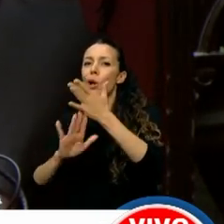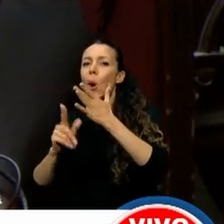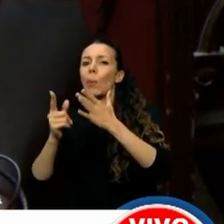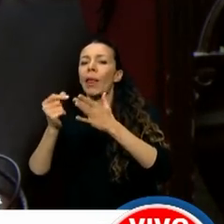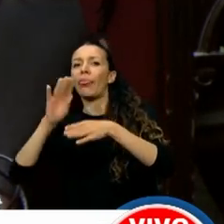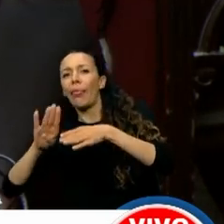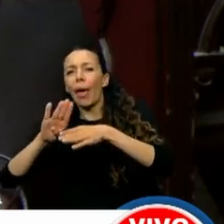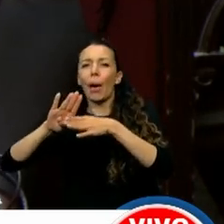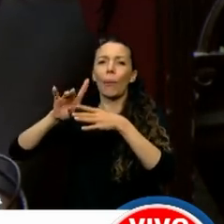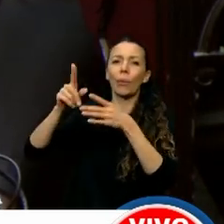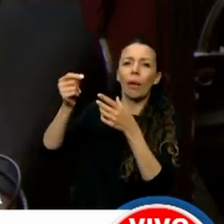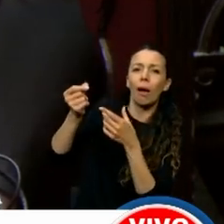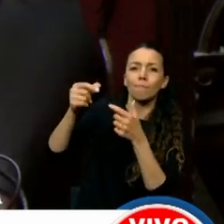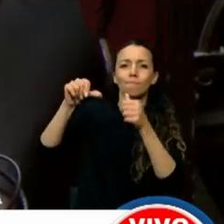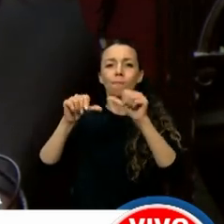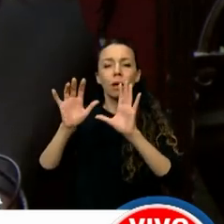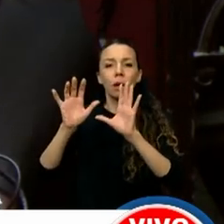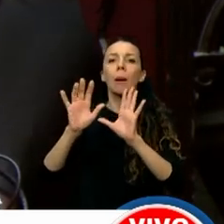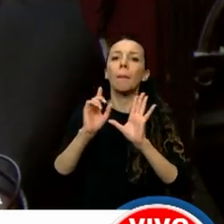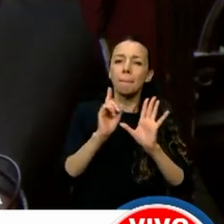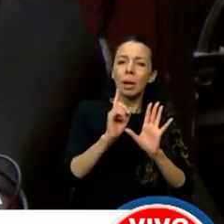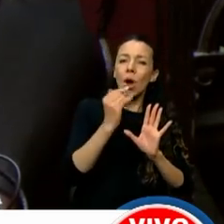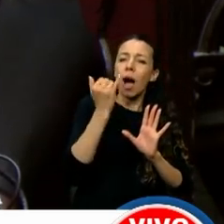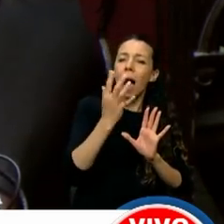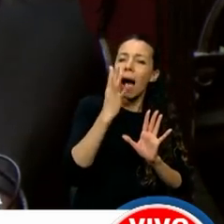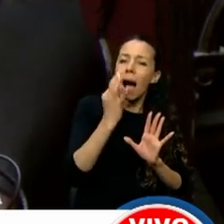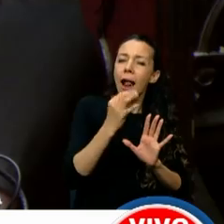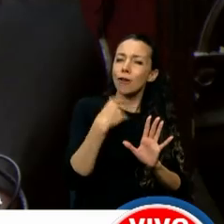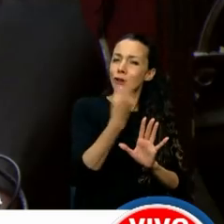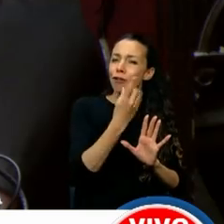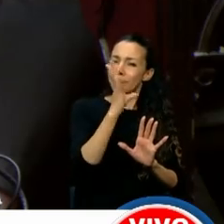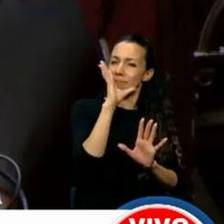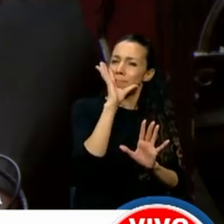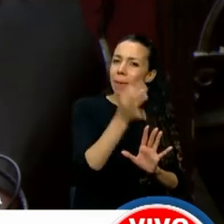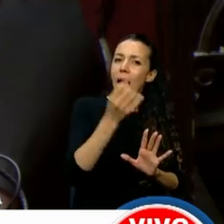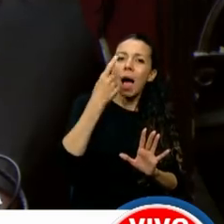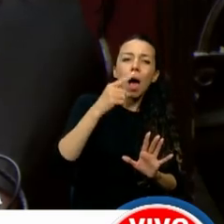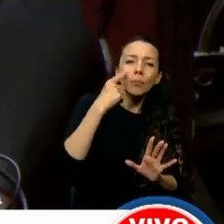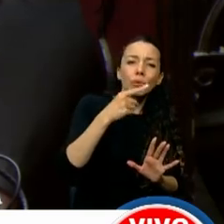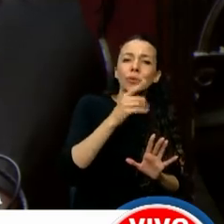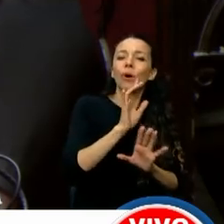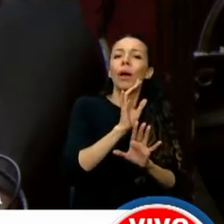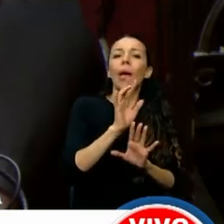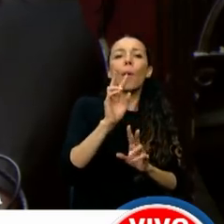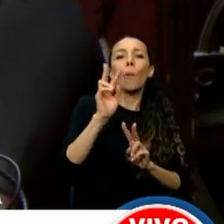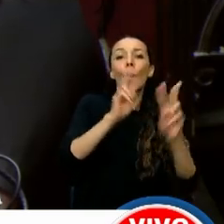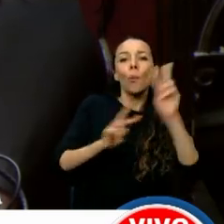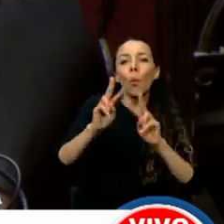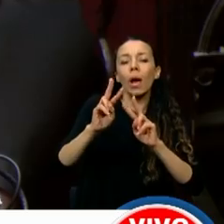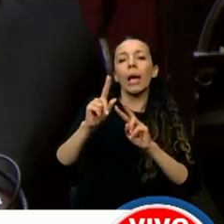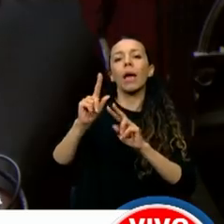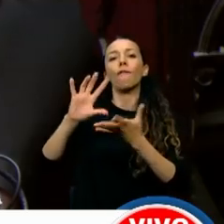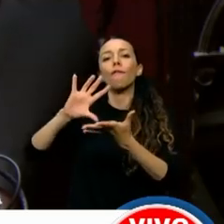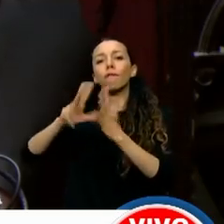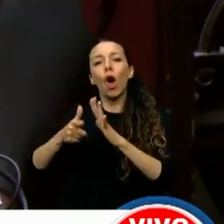hay una acción implícita o explícita de desacreditar las políticas fiscales